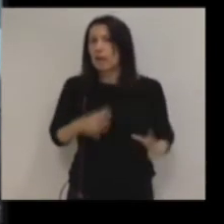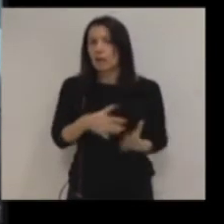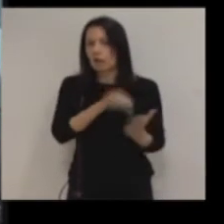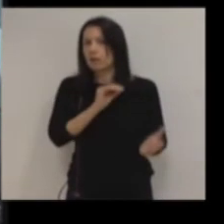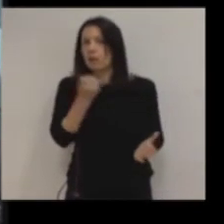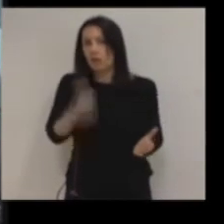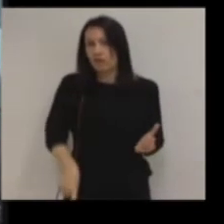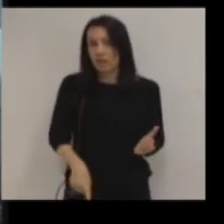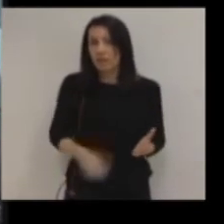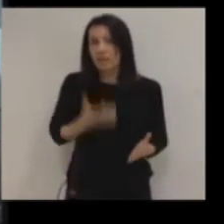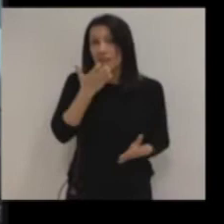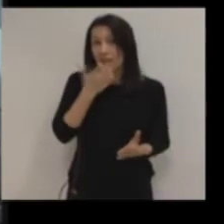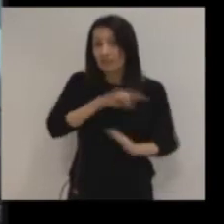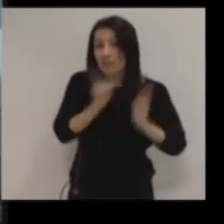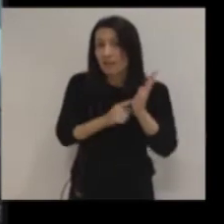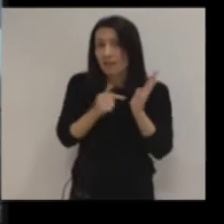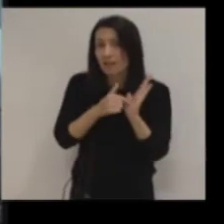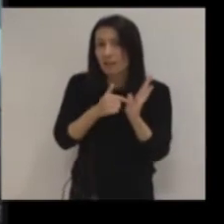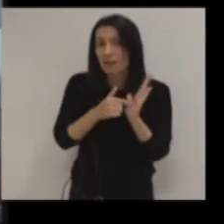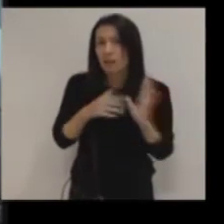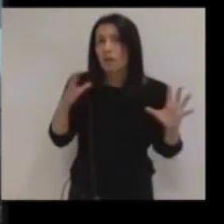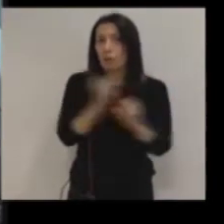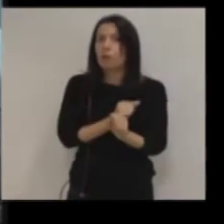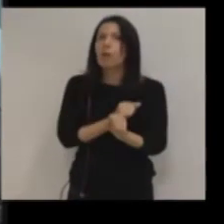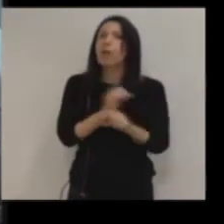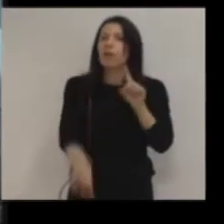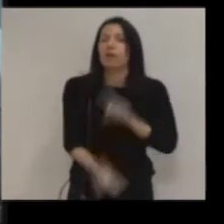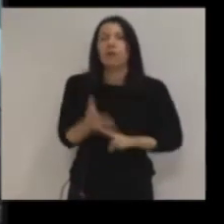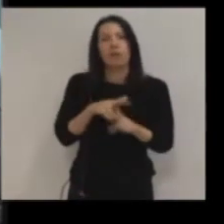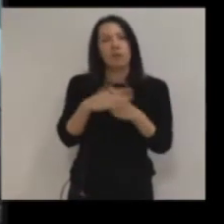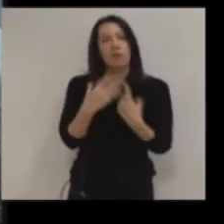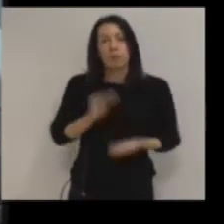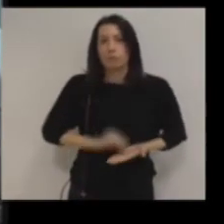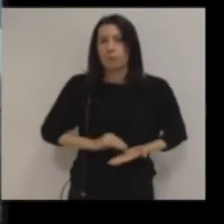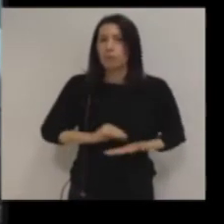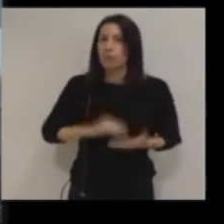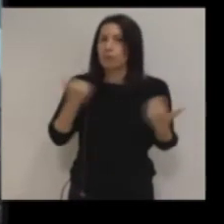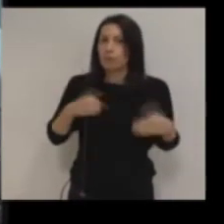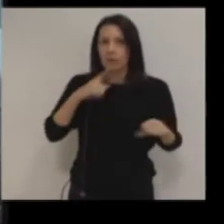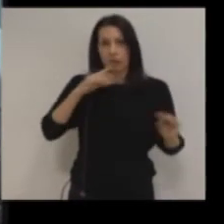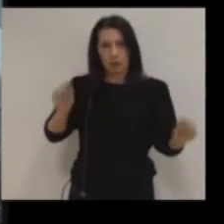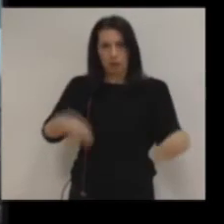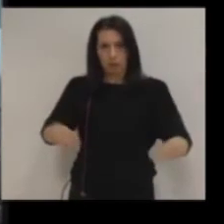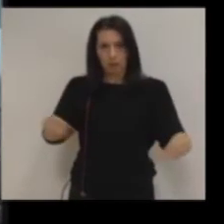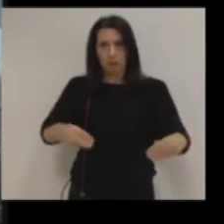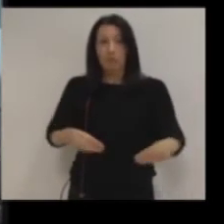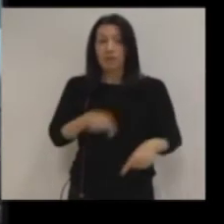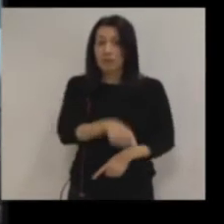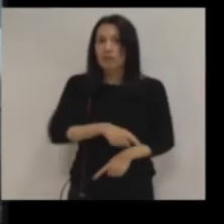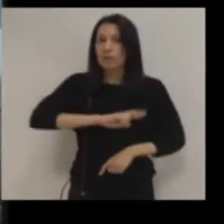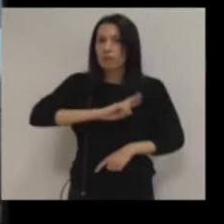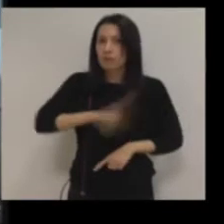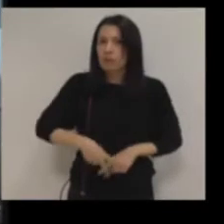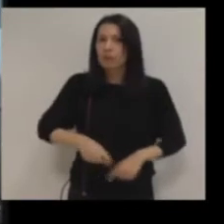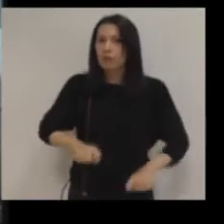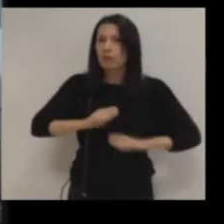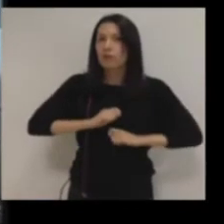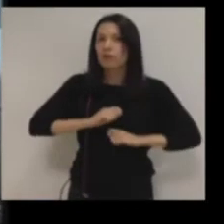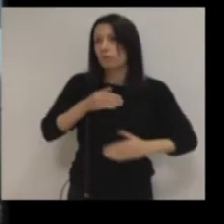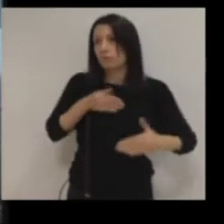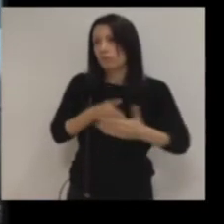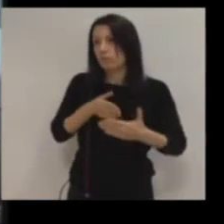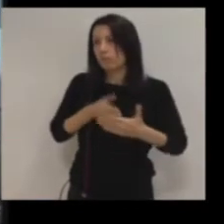la ley no es clara, pues entonces se producen situaciones muchas veces absurdas. Y eso dificulta, pues muchas veces personas